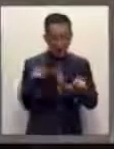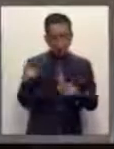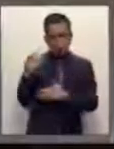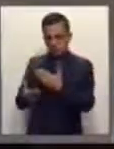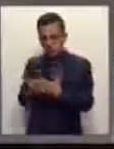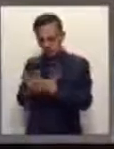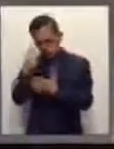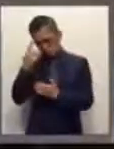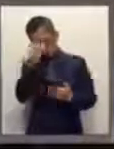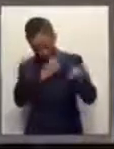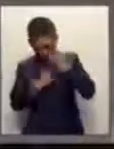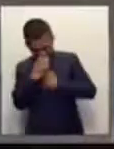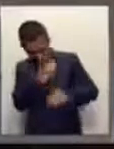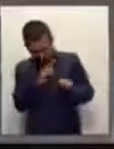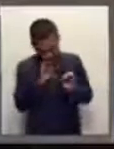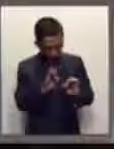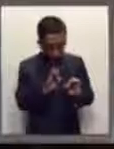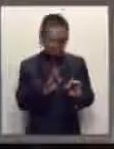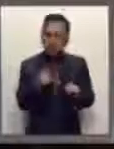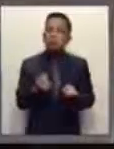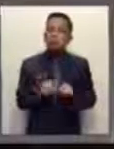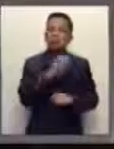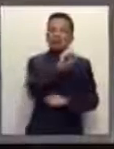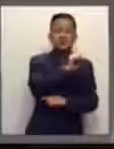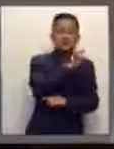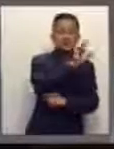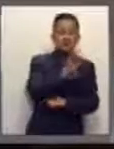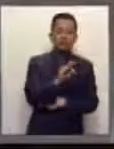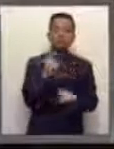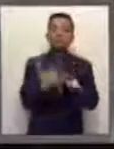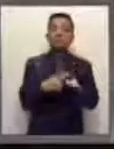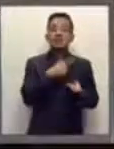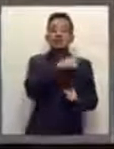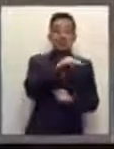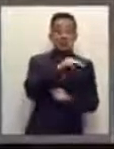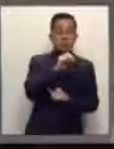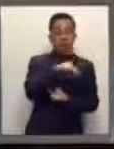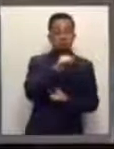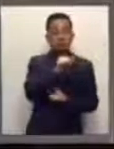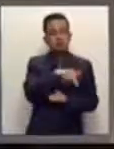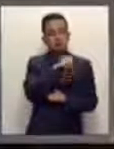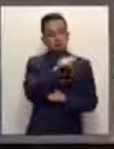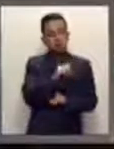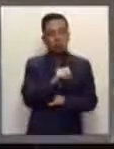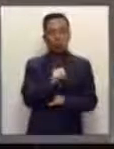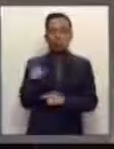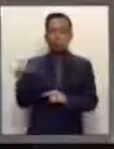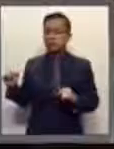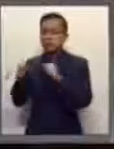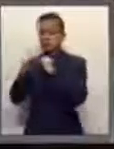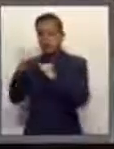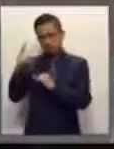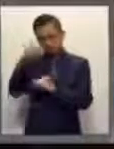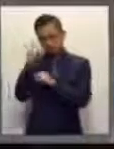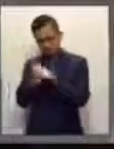de Semillas son inscritas por Semillas y Agroproductos Monsanto, el Instituto Nacional de Investigaciones Forestales Agrícolas y